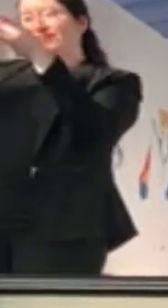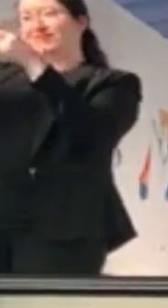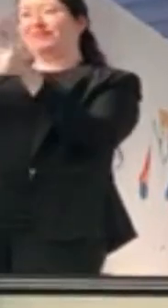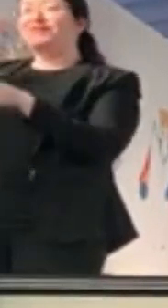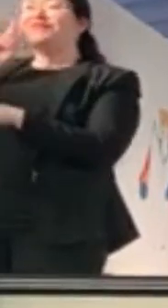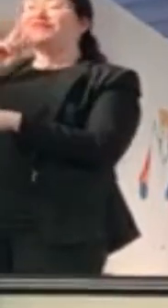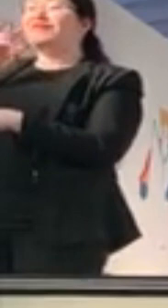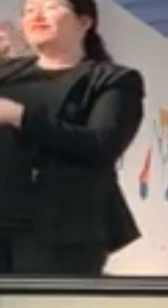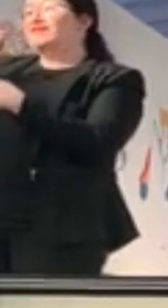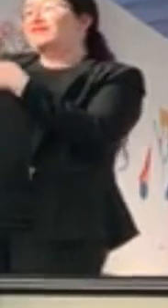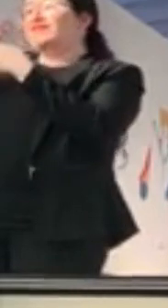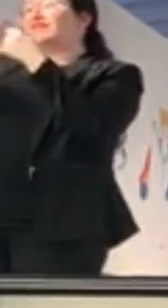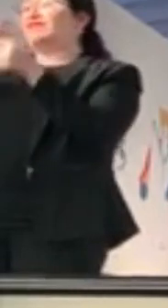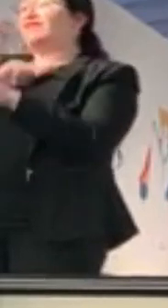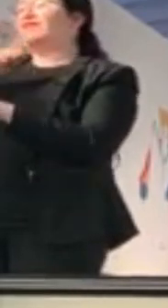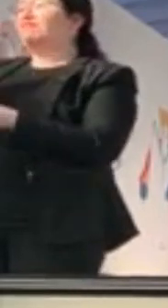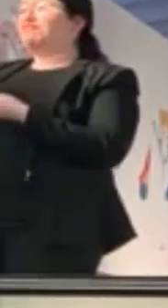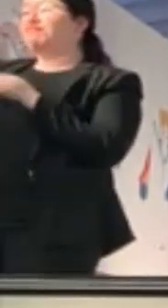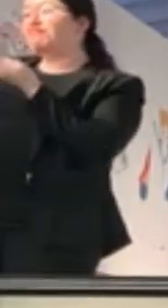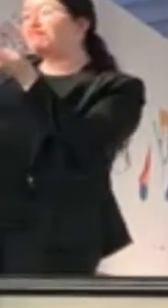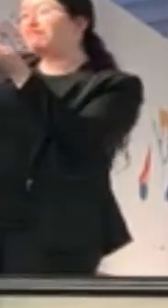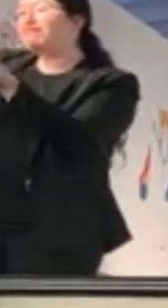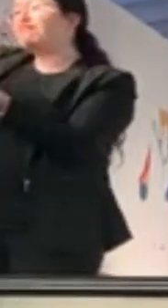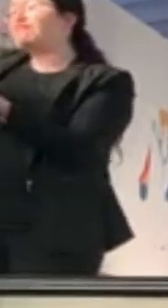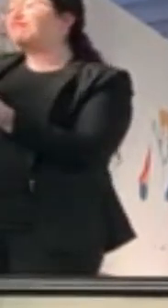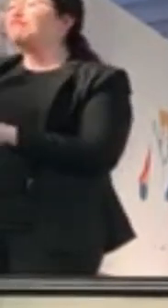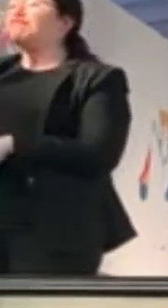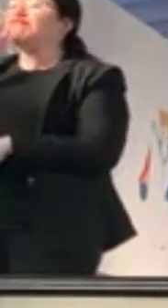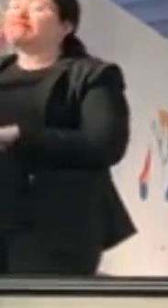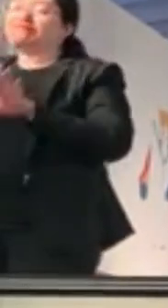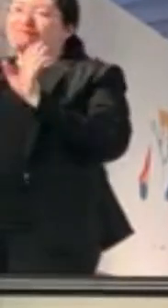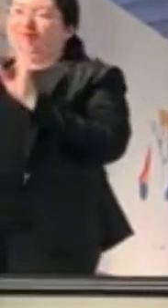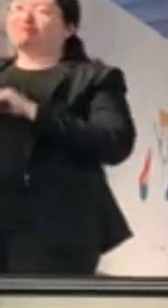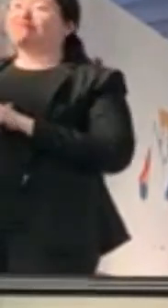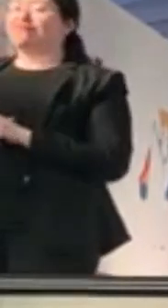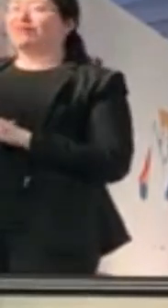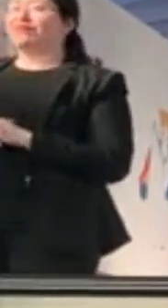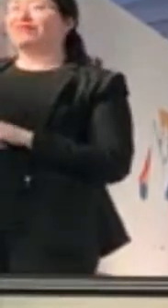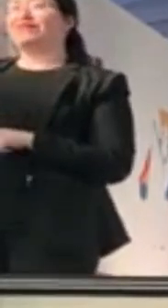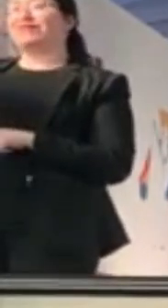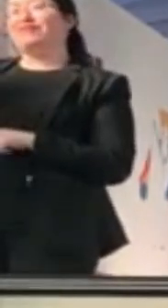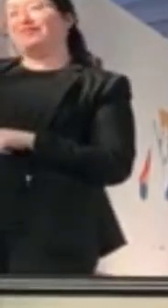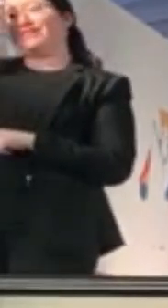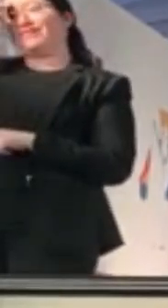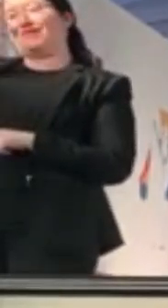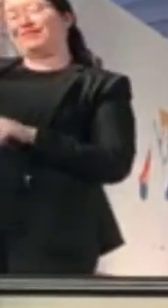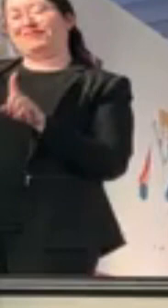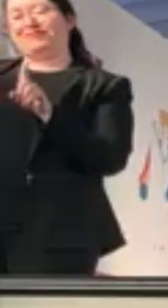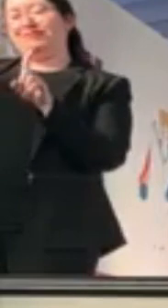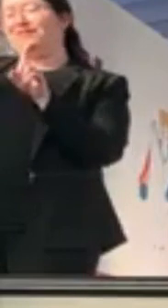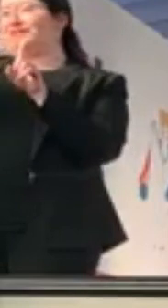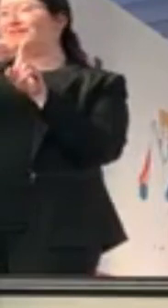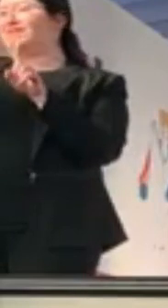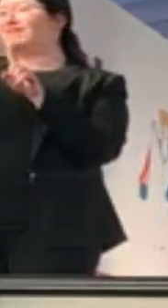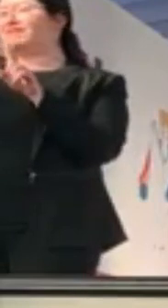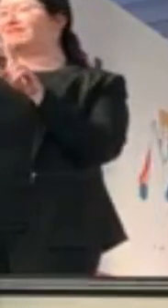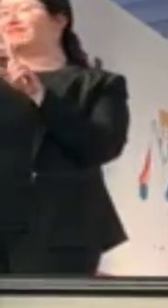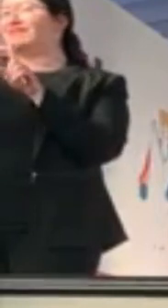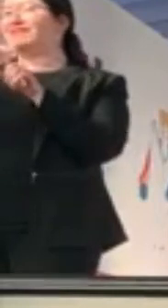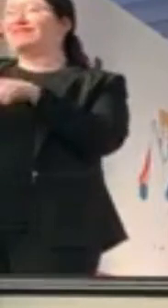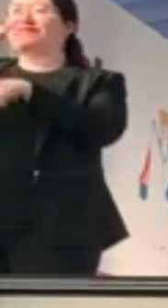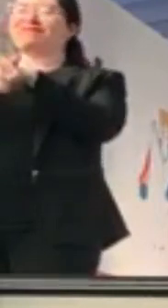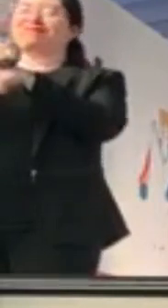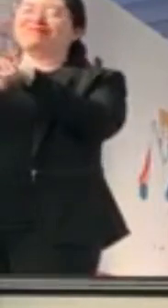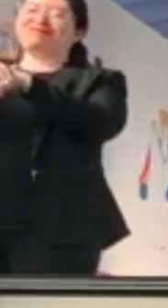si hay tiempo para poder abrir algunas preguntas, ya veremos, pero el tiempo central es para nuestra amiga y